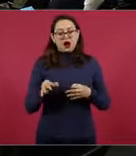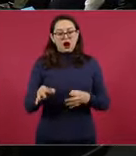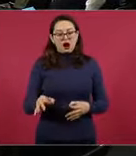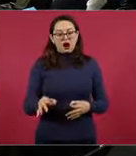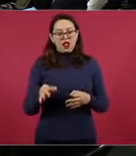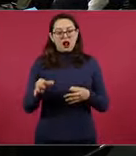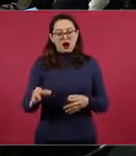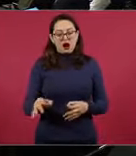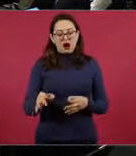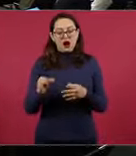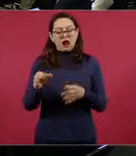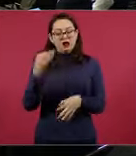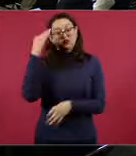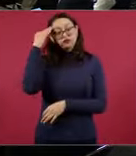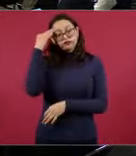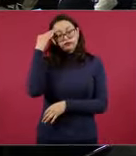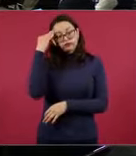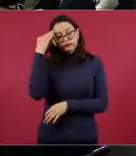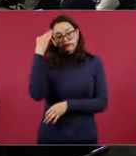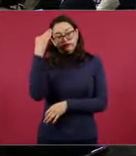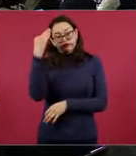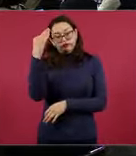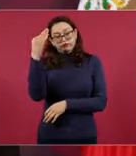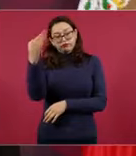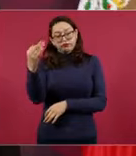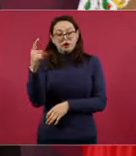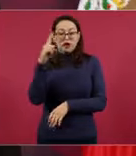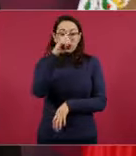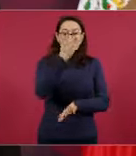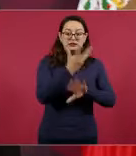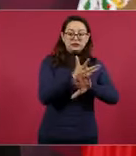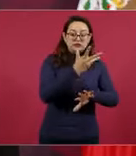gestiones, trámites en el Congreso de Estados Unidos